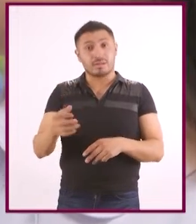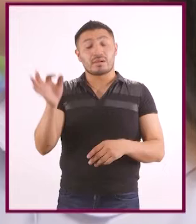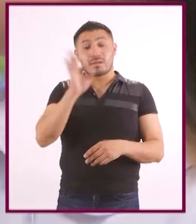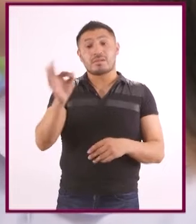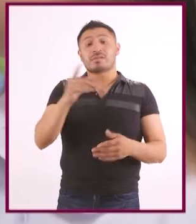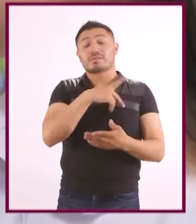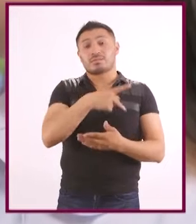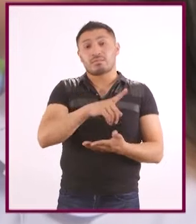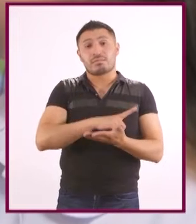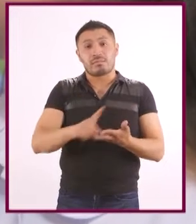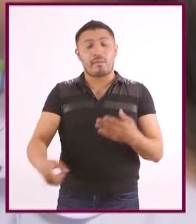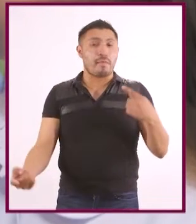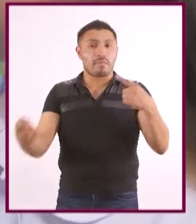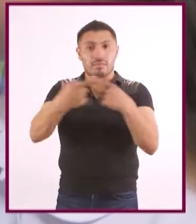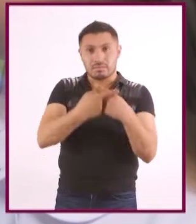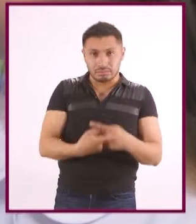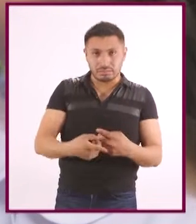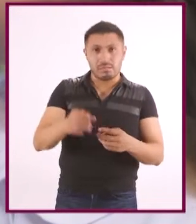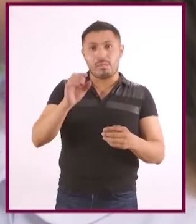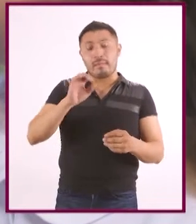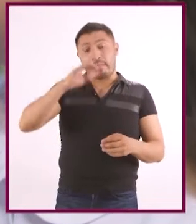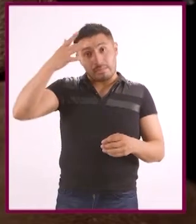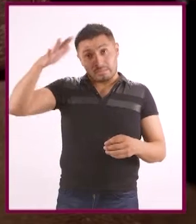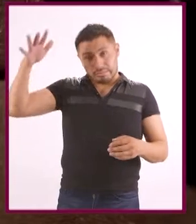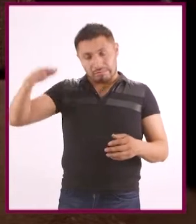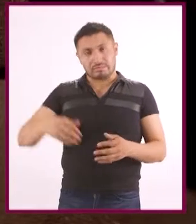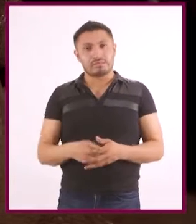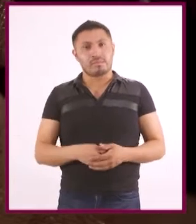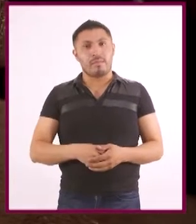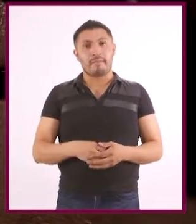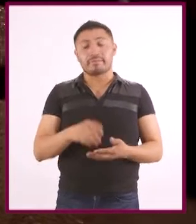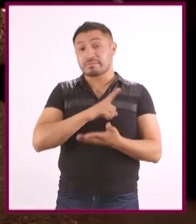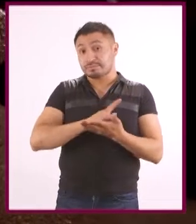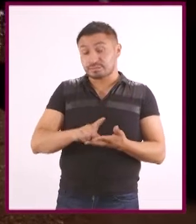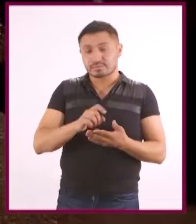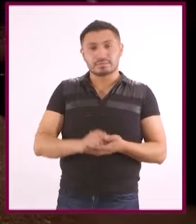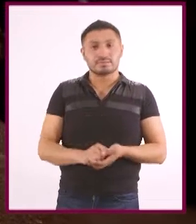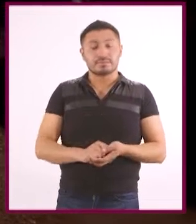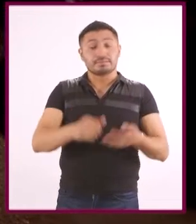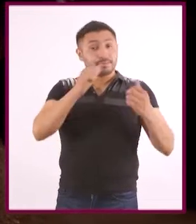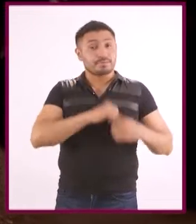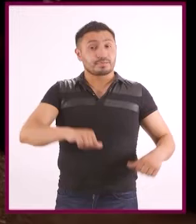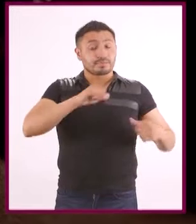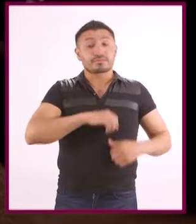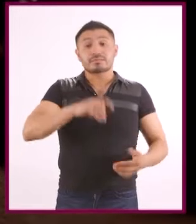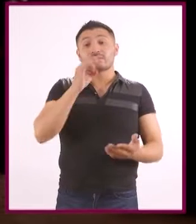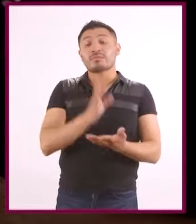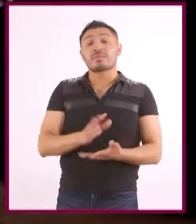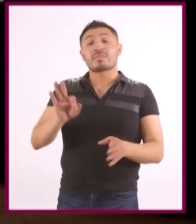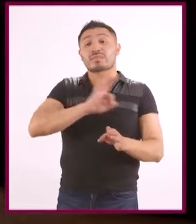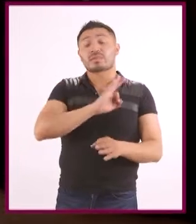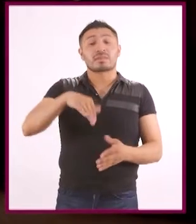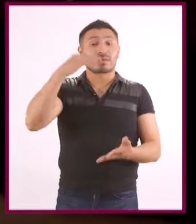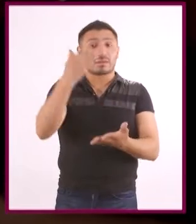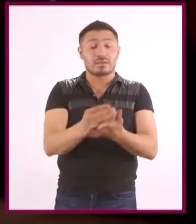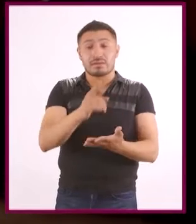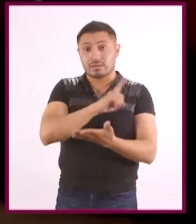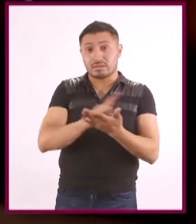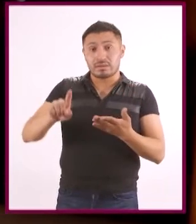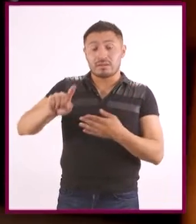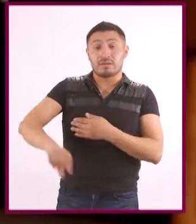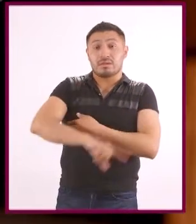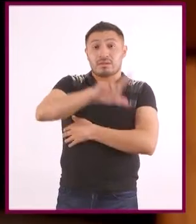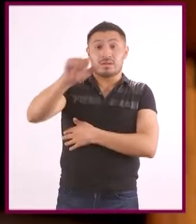derechos entren en conflicto con los de una persona adulta. Una autoridad solo puede suspender un derecho después